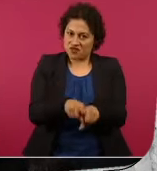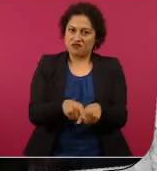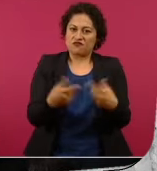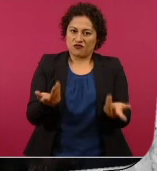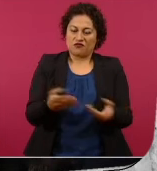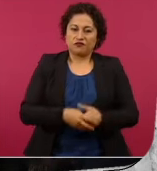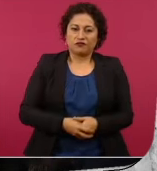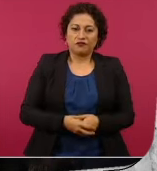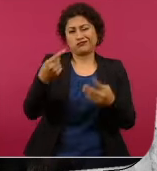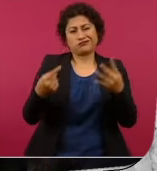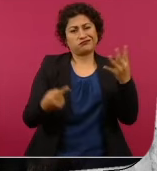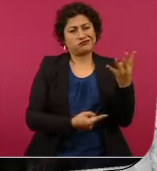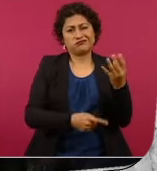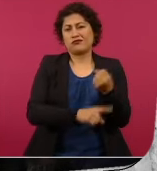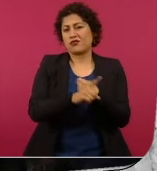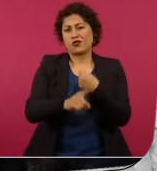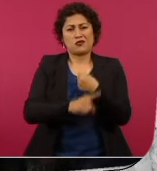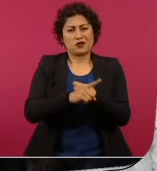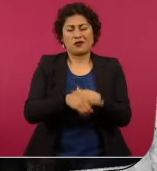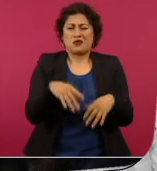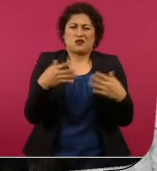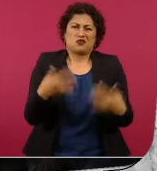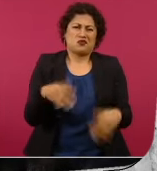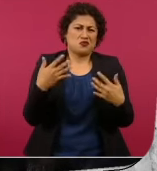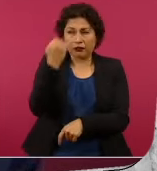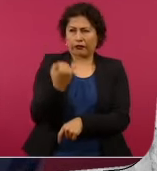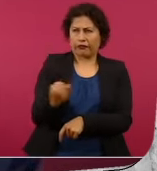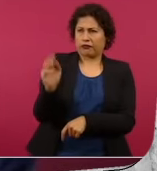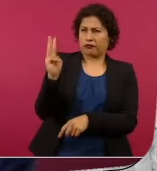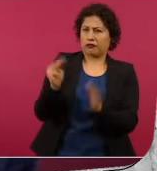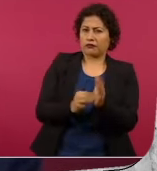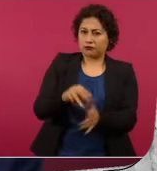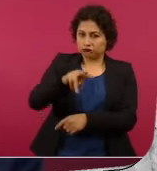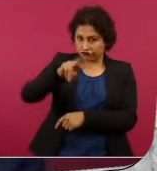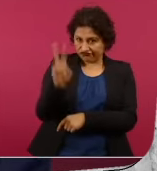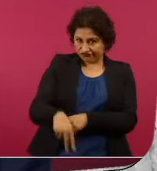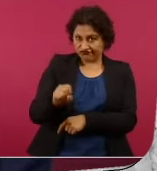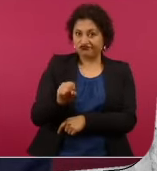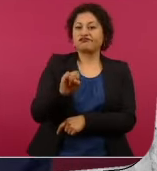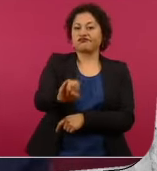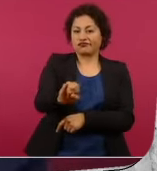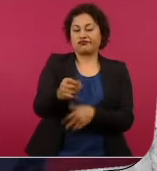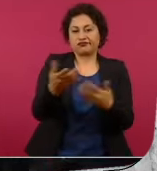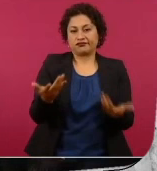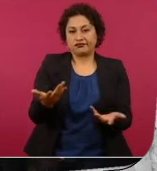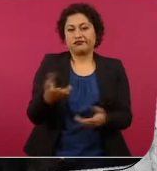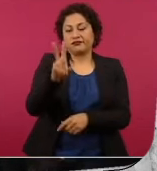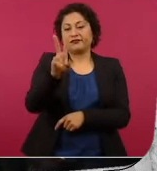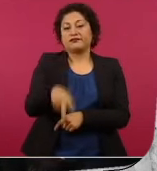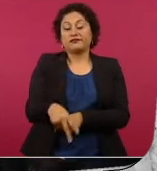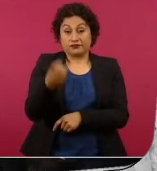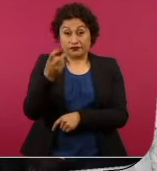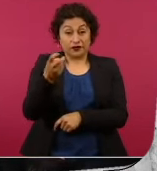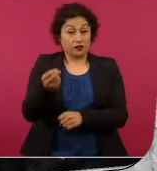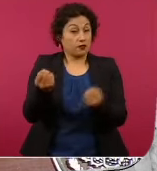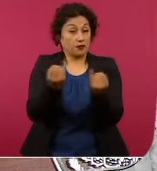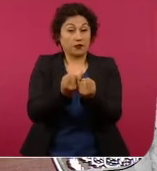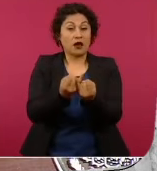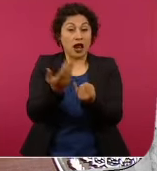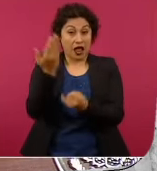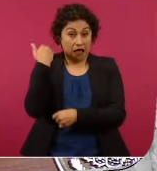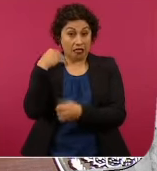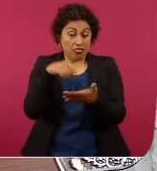gente. En fin, puro influyentismo y corrupción. En ese entonces también, y eso hay constancia, vendieron como